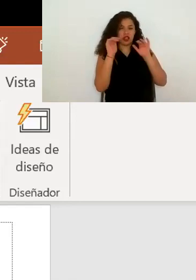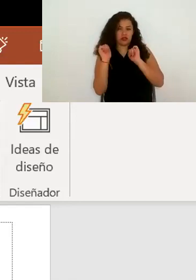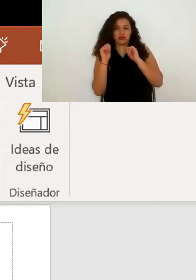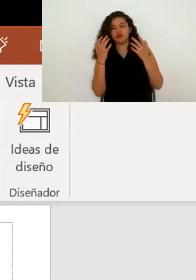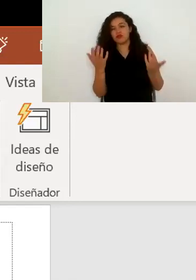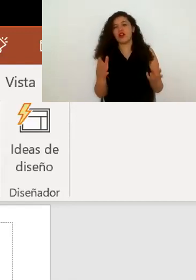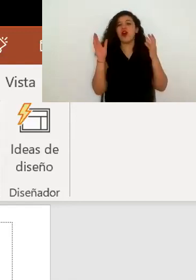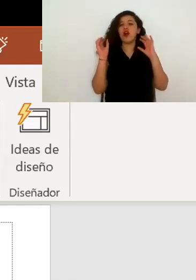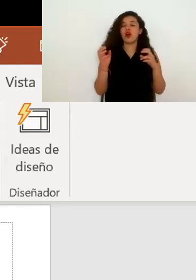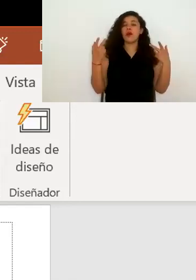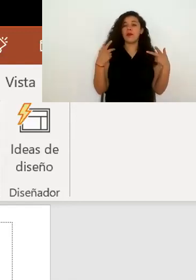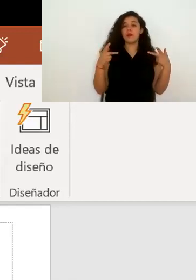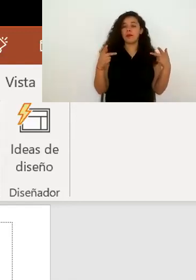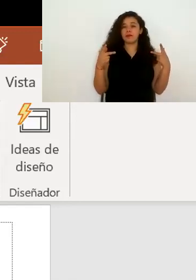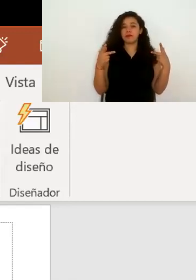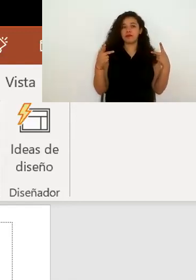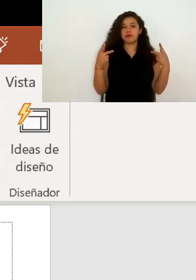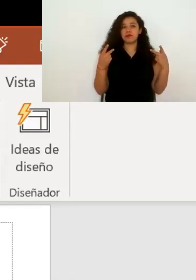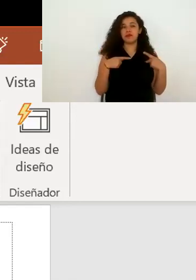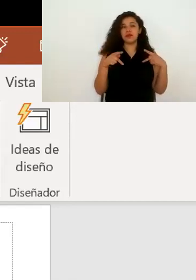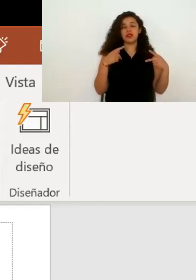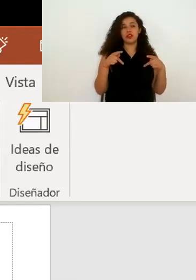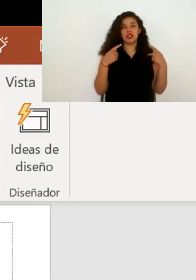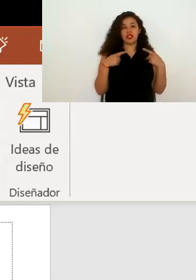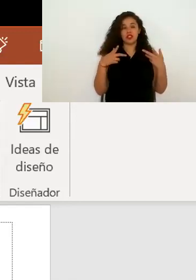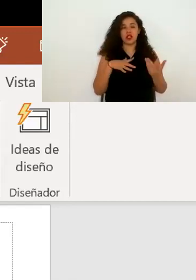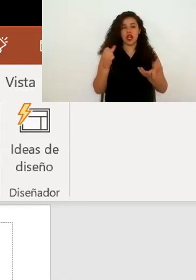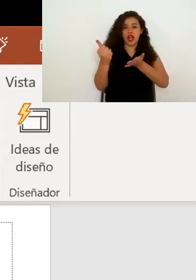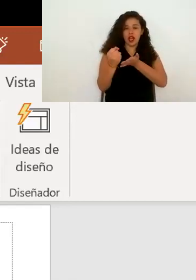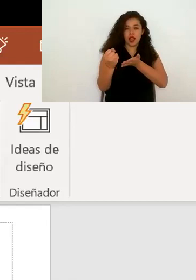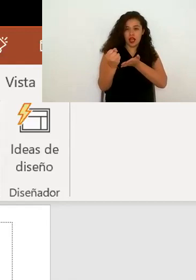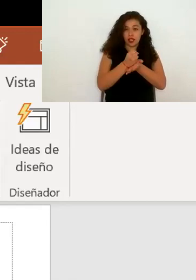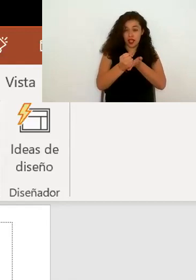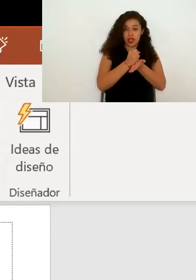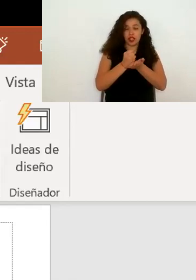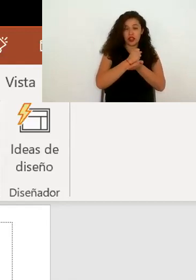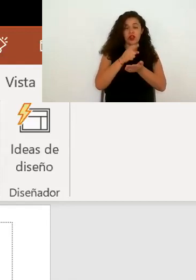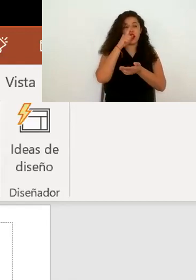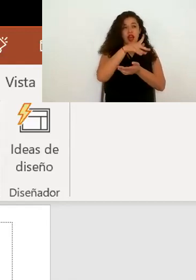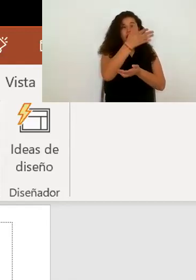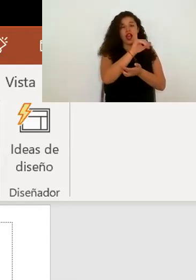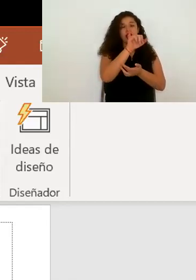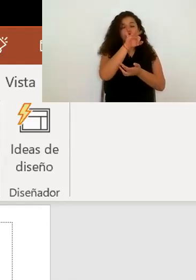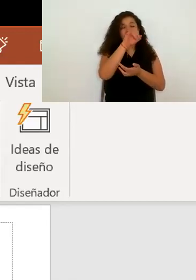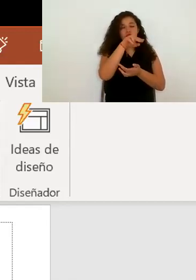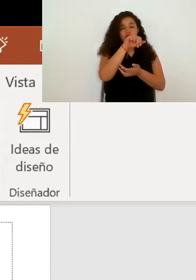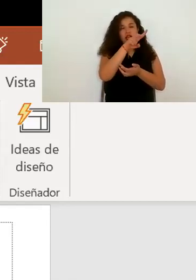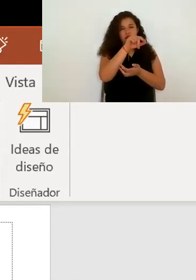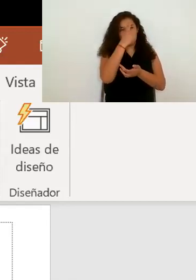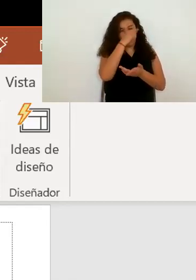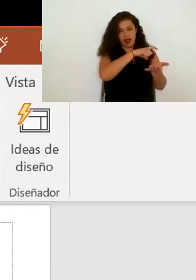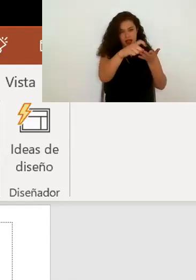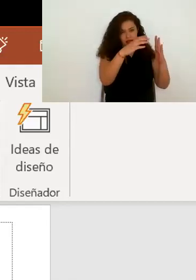alguien pretende solicitar un crédito, por ejemplo, al Infonavit, pues aquí tenemos en estos